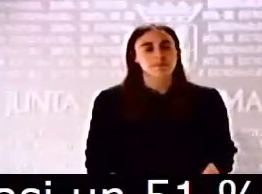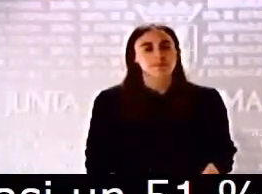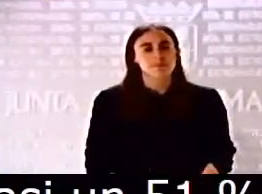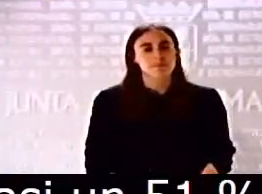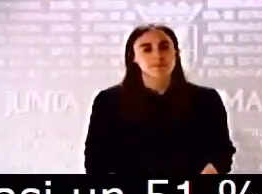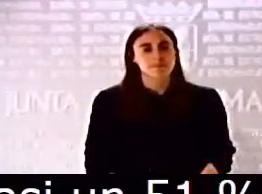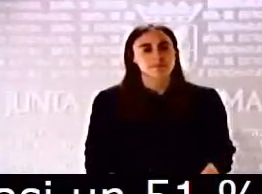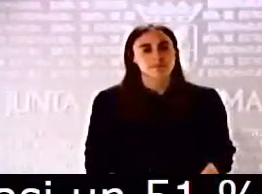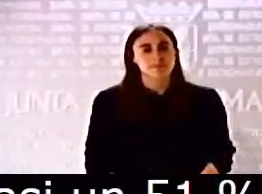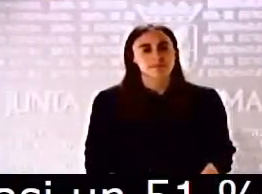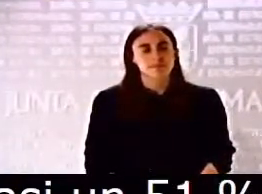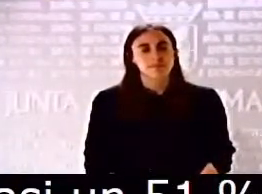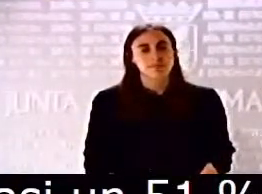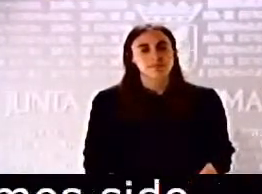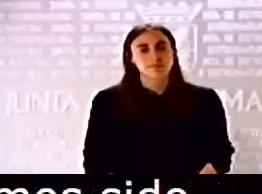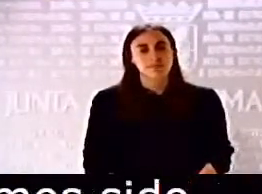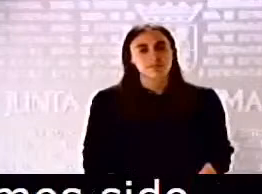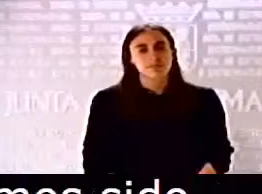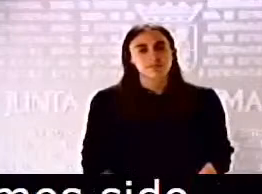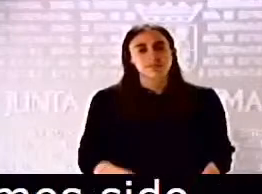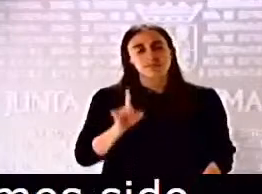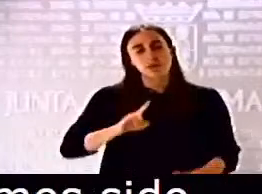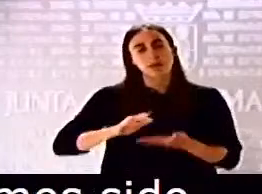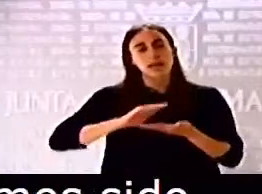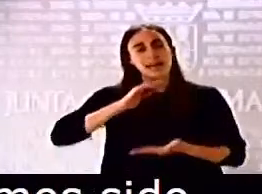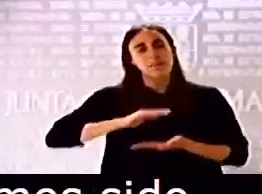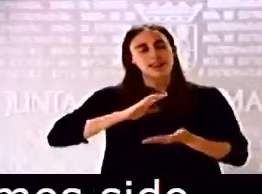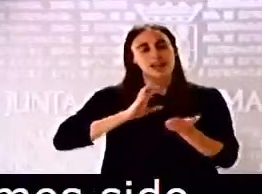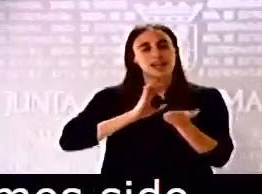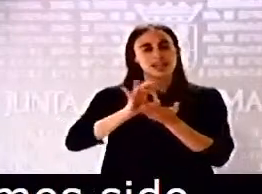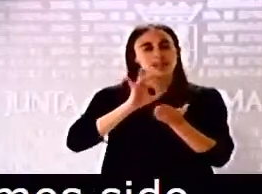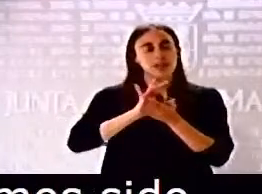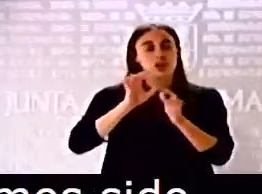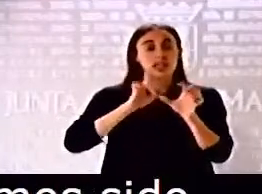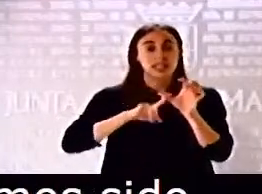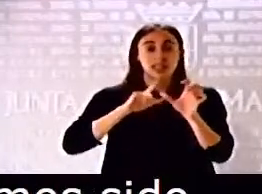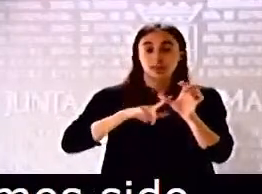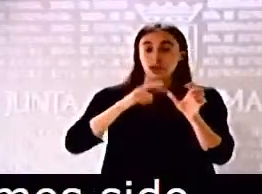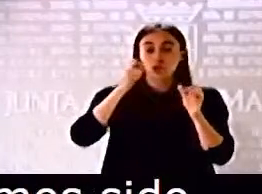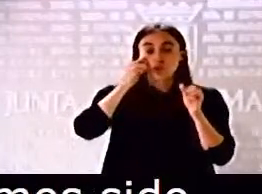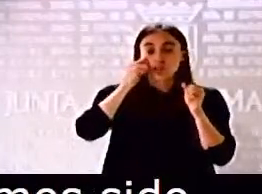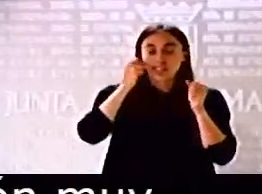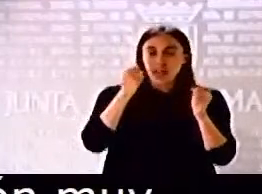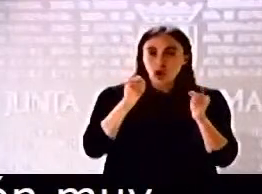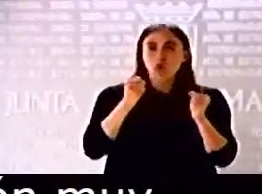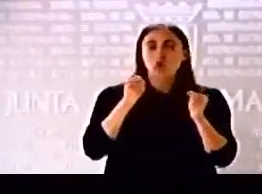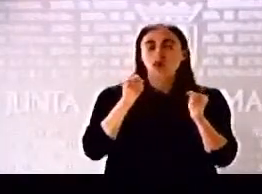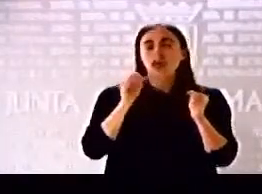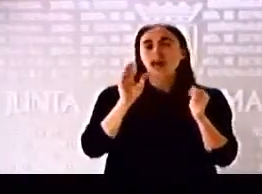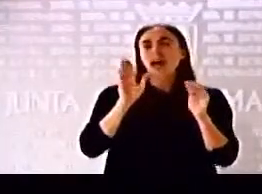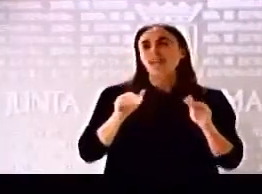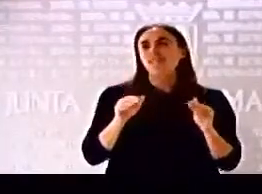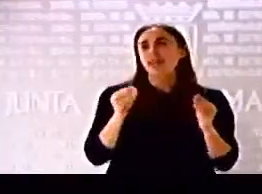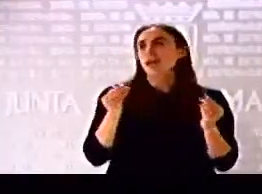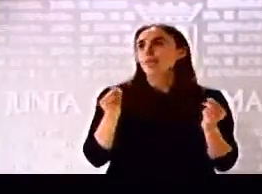Y la capacidad del Servicio Extremeño de Salud no se ha visto